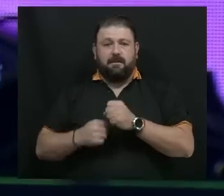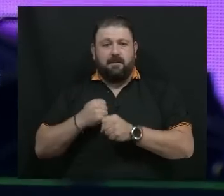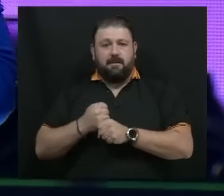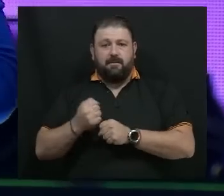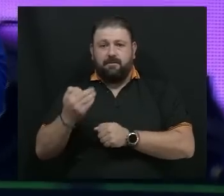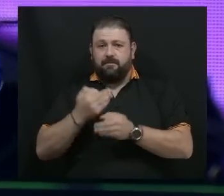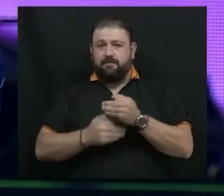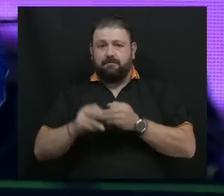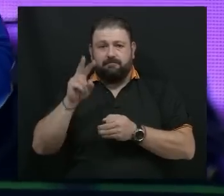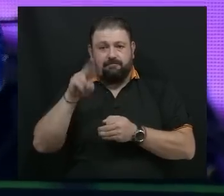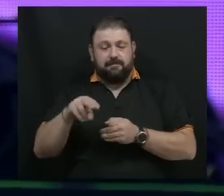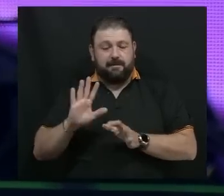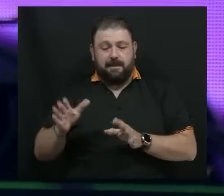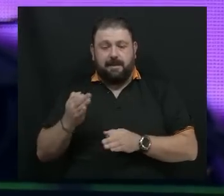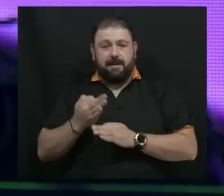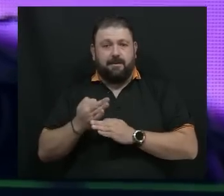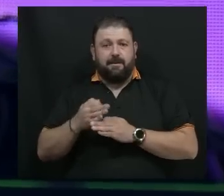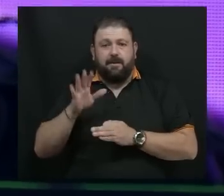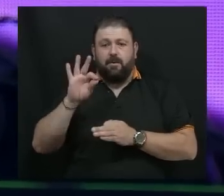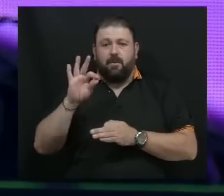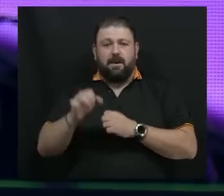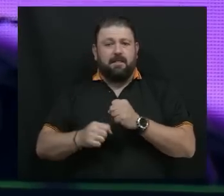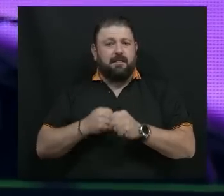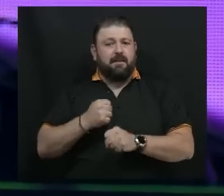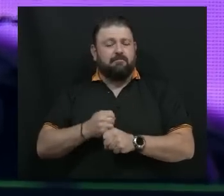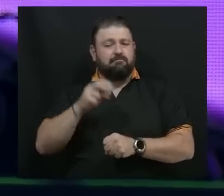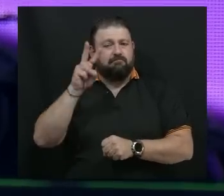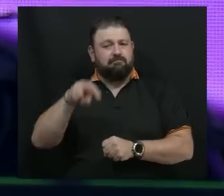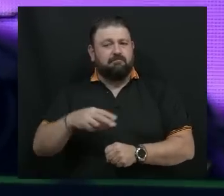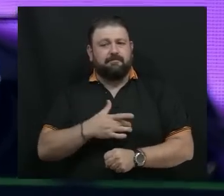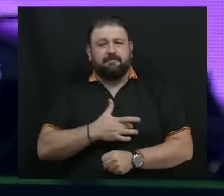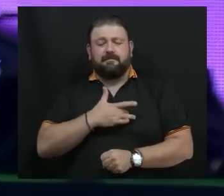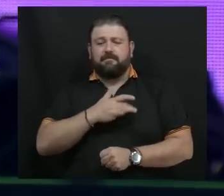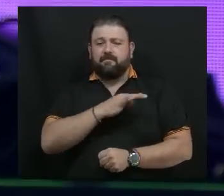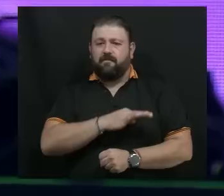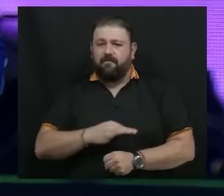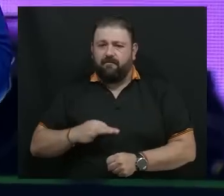mis primeros 40 y me sienta feliz con lo que veo al espejo.